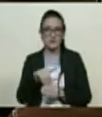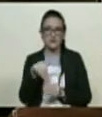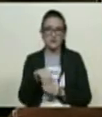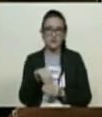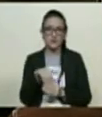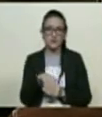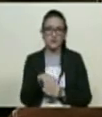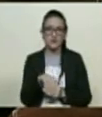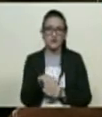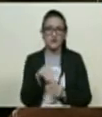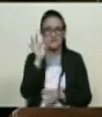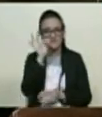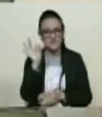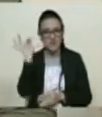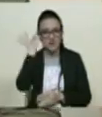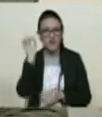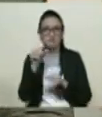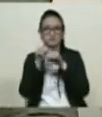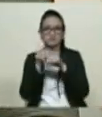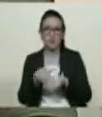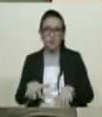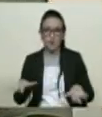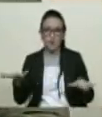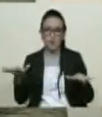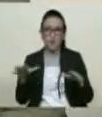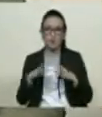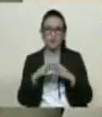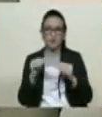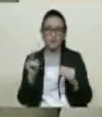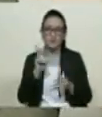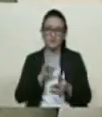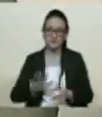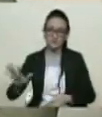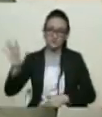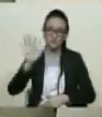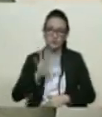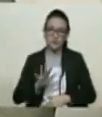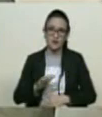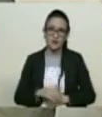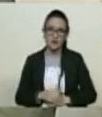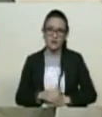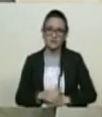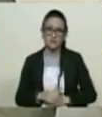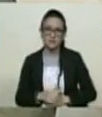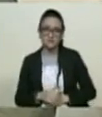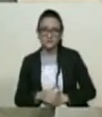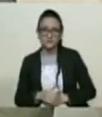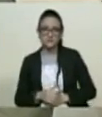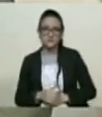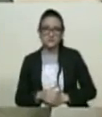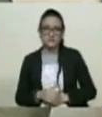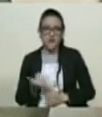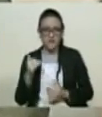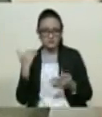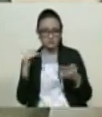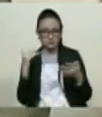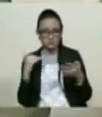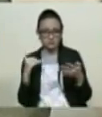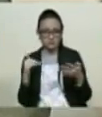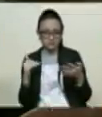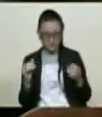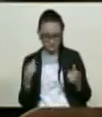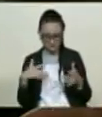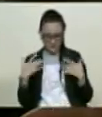fiscales electorales desplegados por todo el país. Hay una clara definición de las actividades